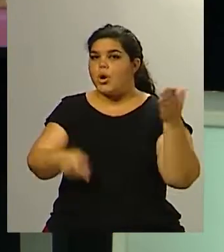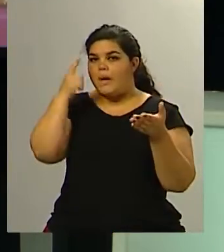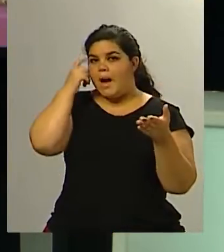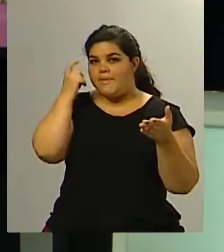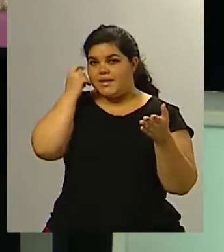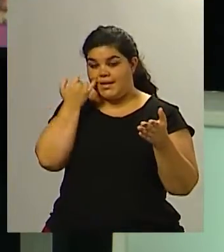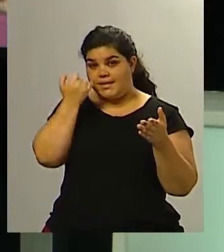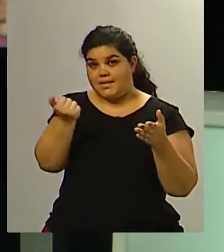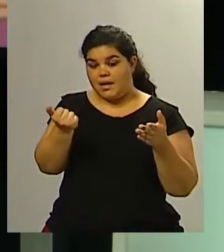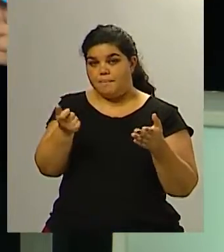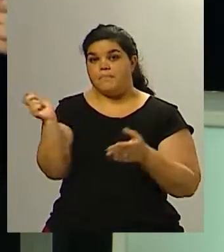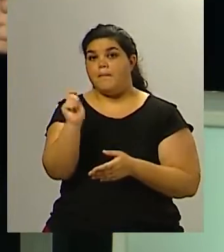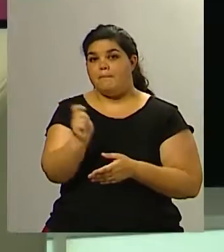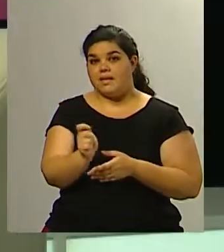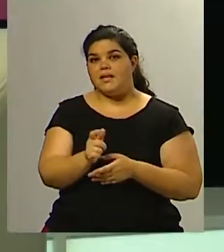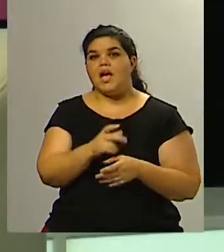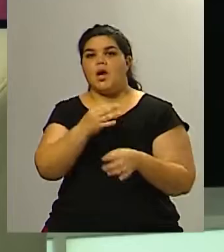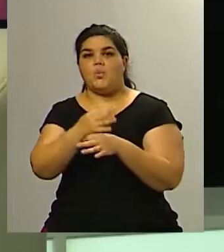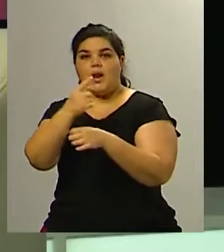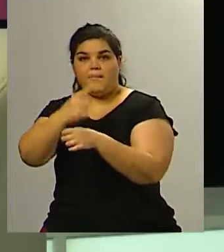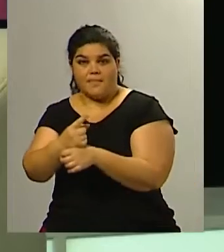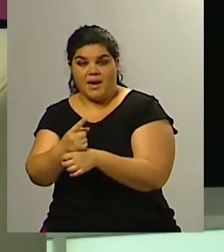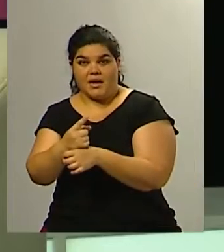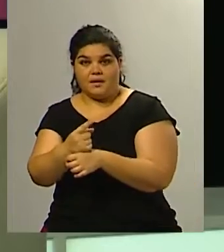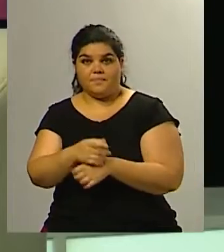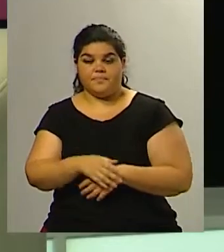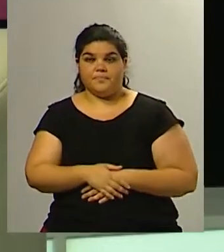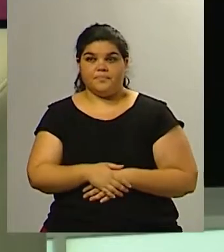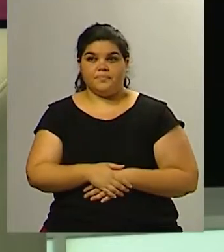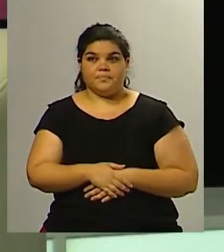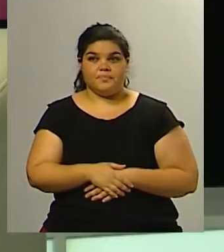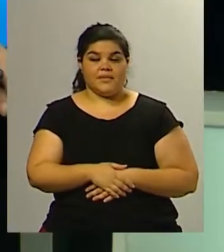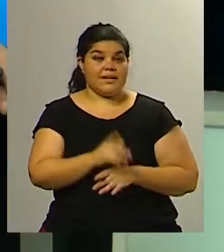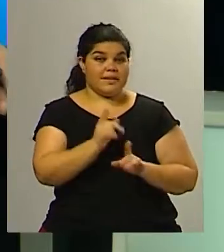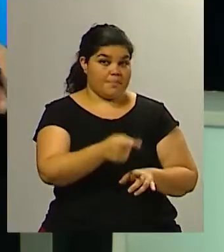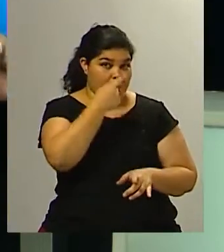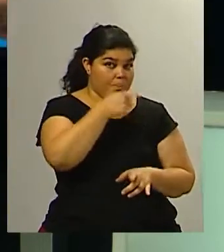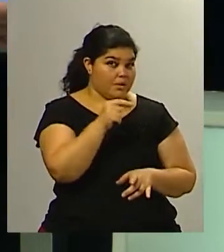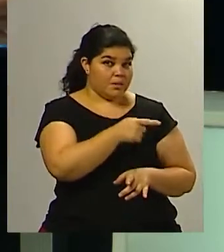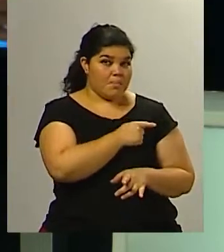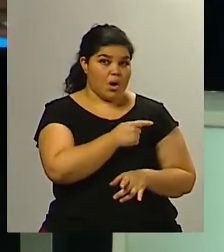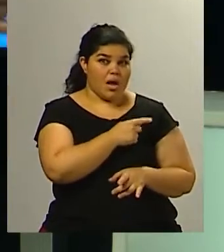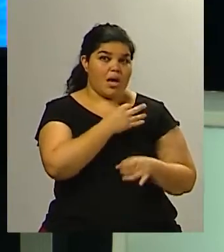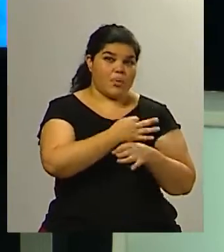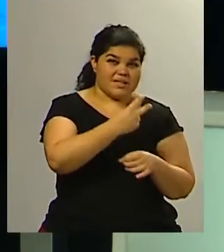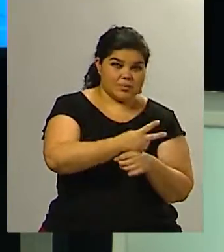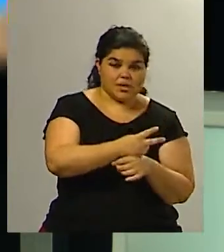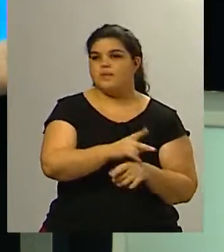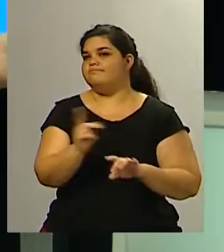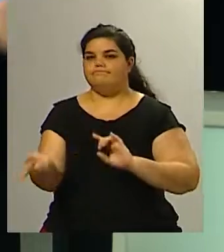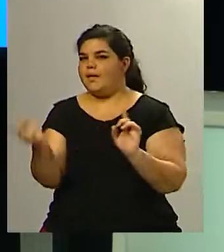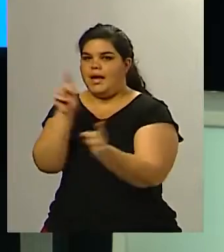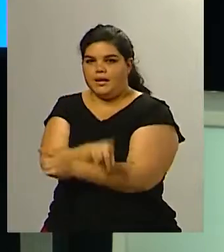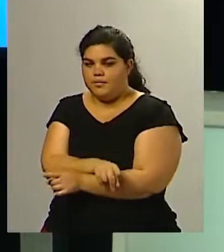meses atrás a los chicos de la primaria. En el día de... Y en estos días se tomó a los chicos de la secundaria. Al revés. Al revés. Entonces